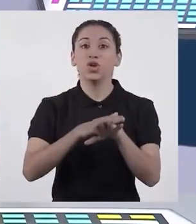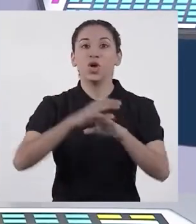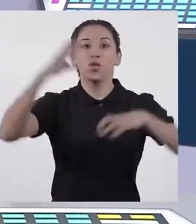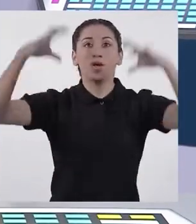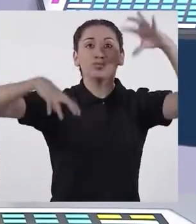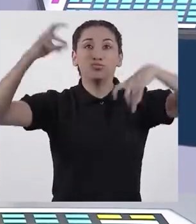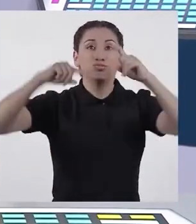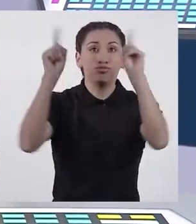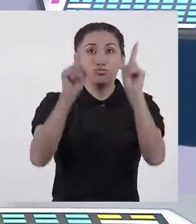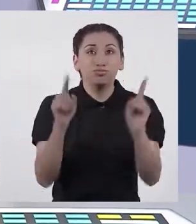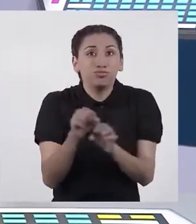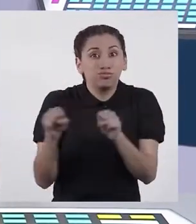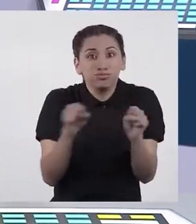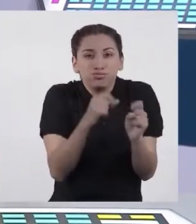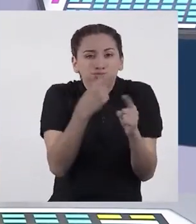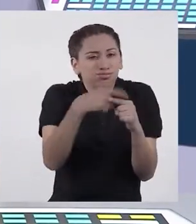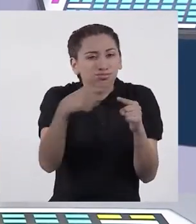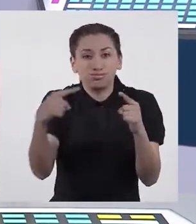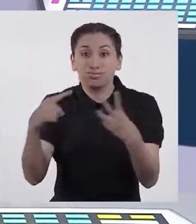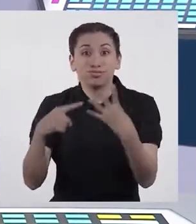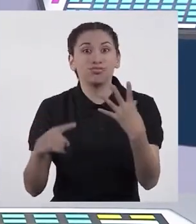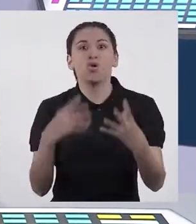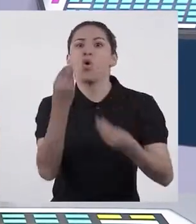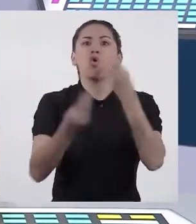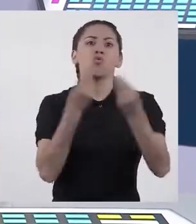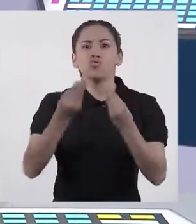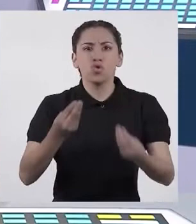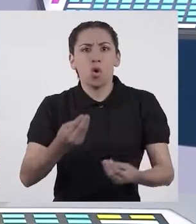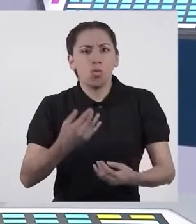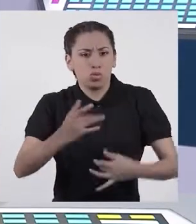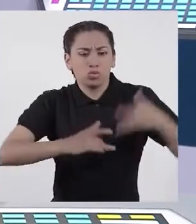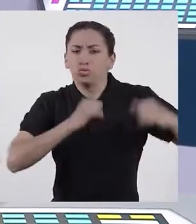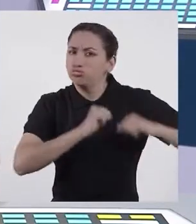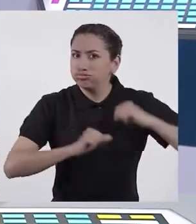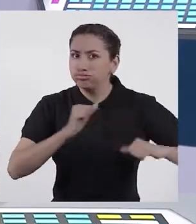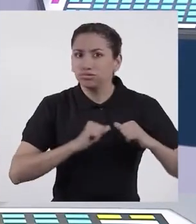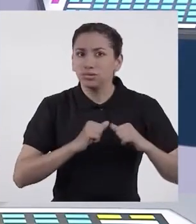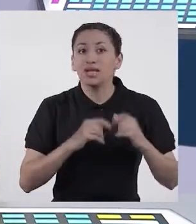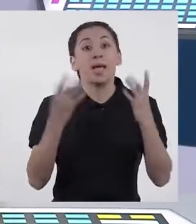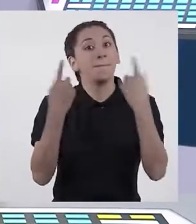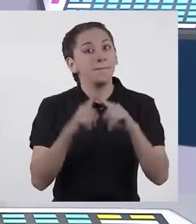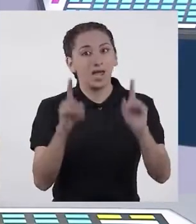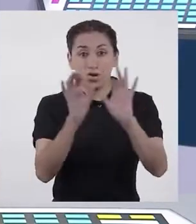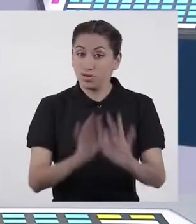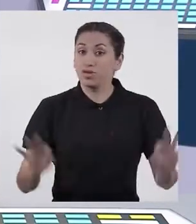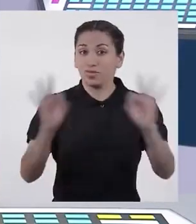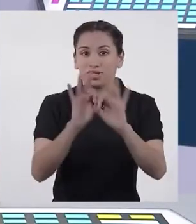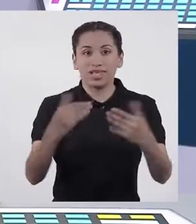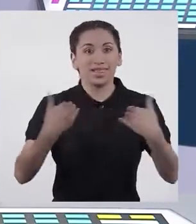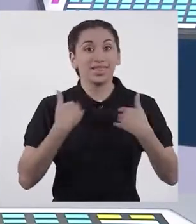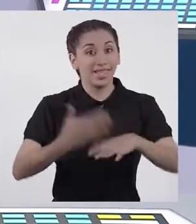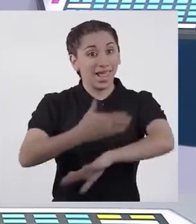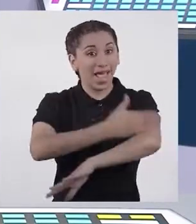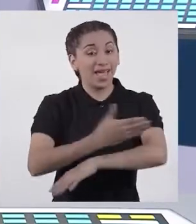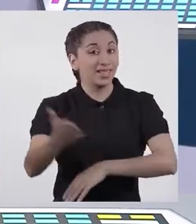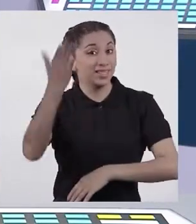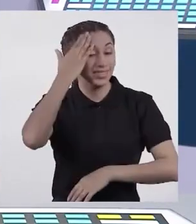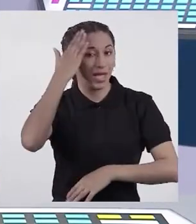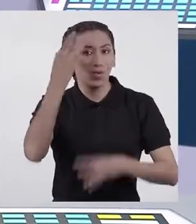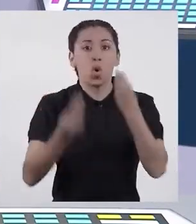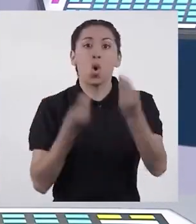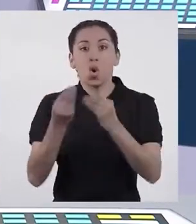los fenómenos naturales y cómo nos afectan. Lo importante es que sepamos cómo